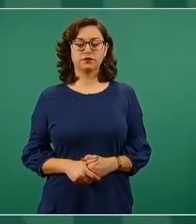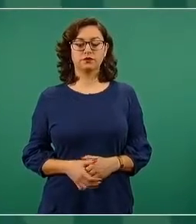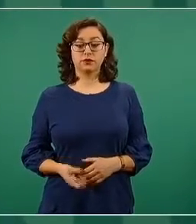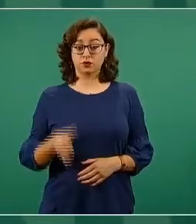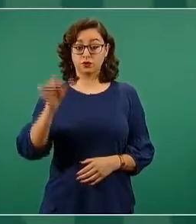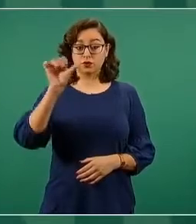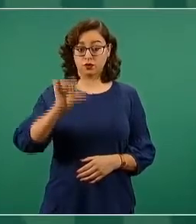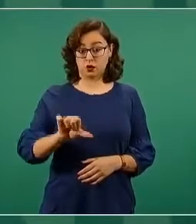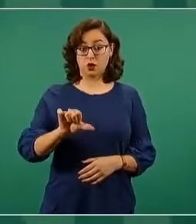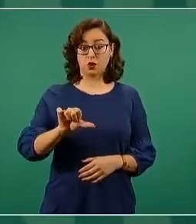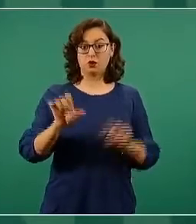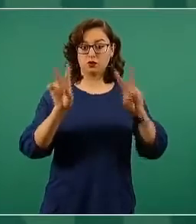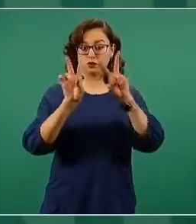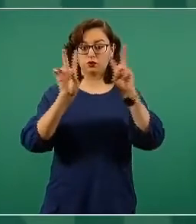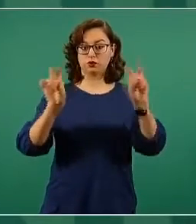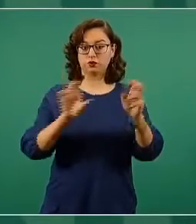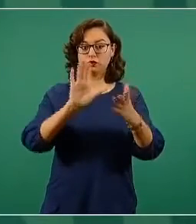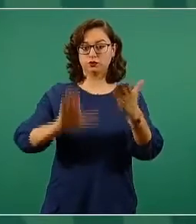presentarles